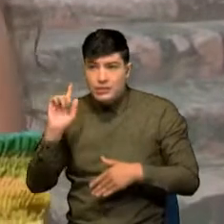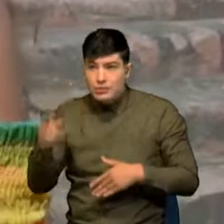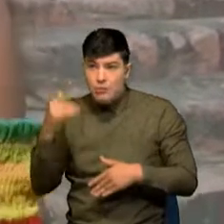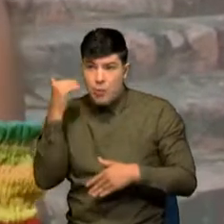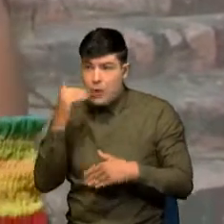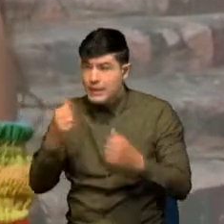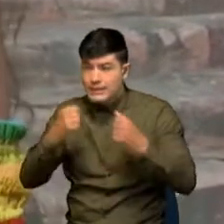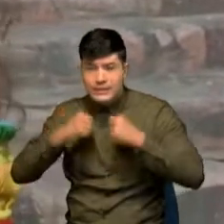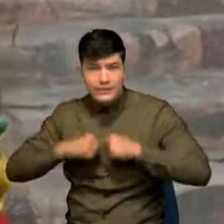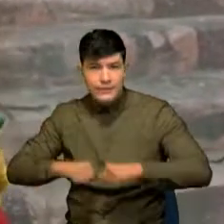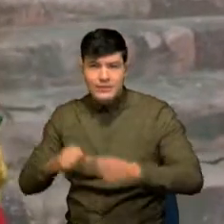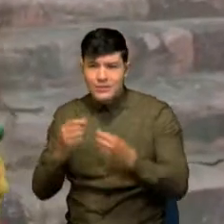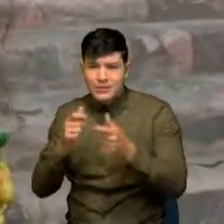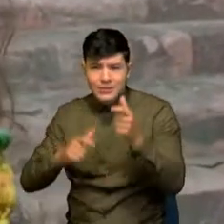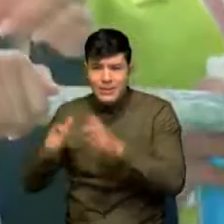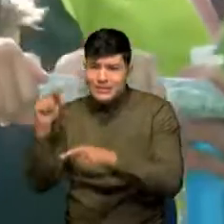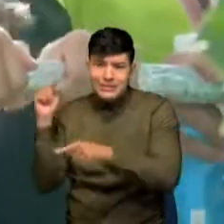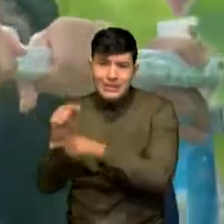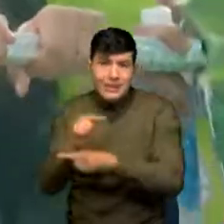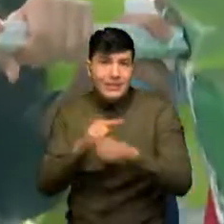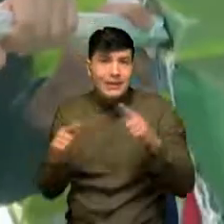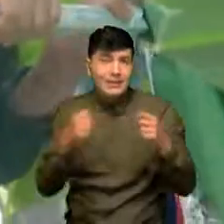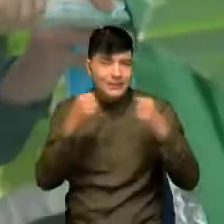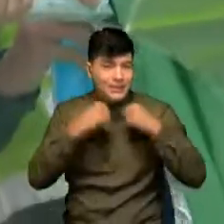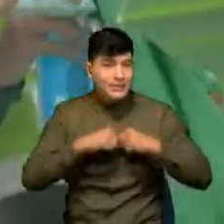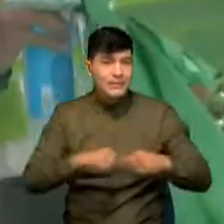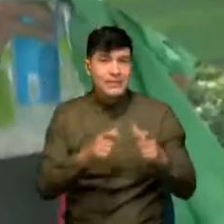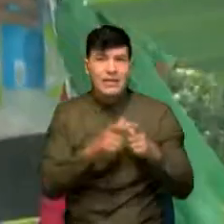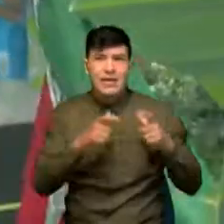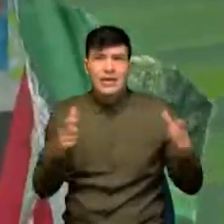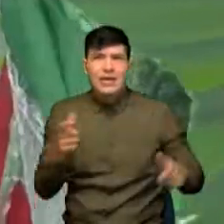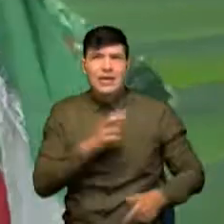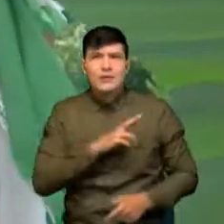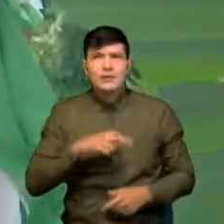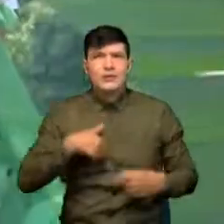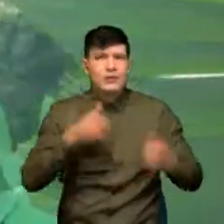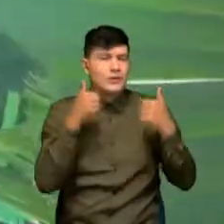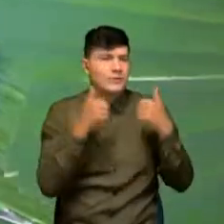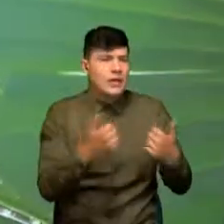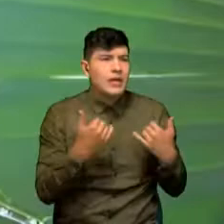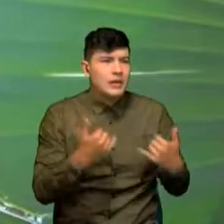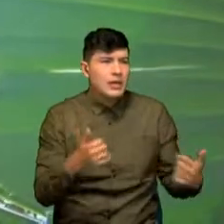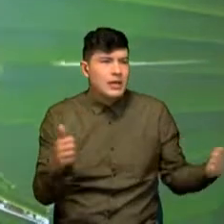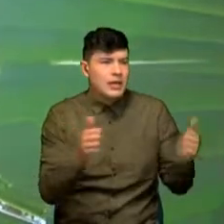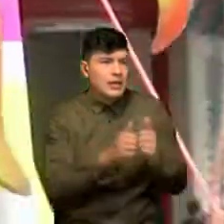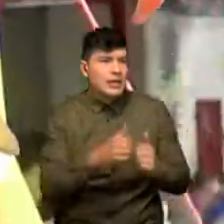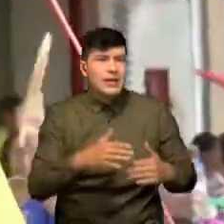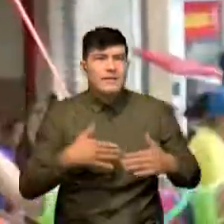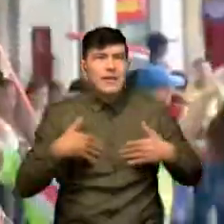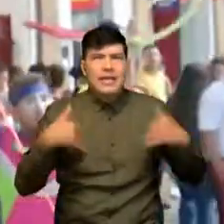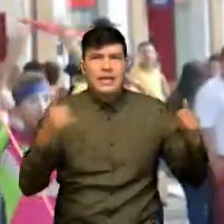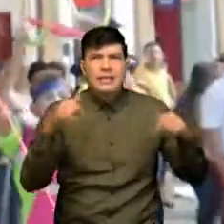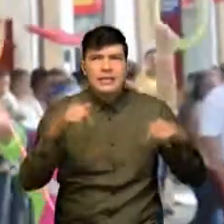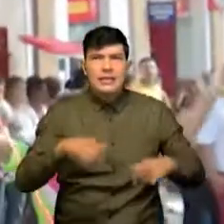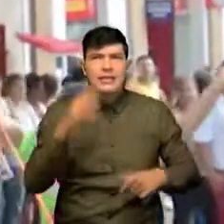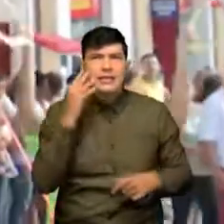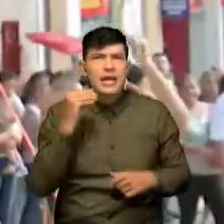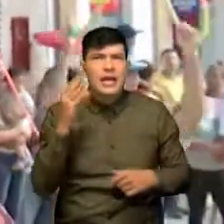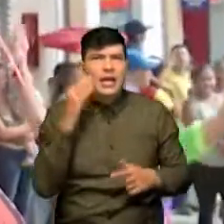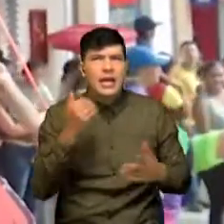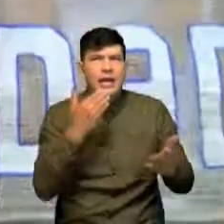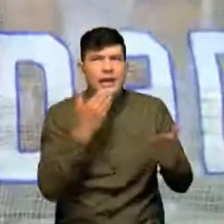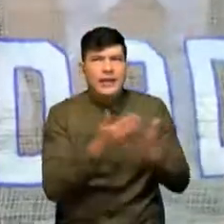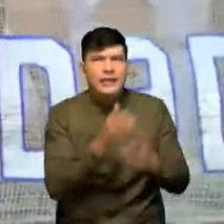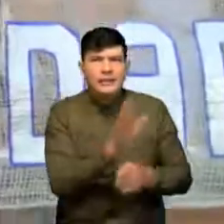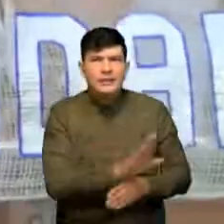esforzándose, mucho la critican y todo eso, pero es un esfuerzo muy grande. Súper bien, estamos súper bien acompañados y súper felices de poder vivir esta experiencia, gracias por